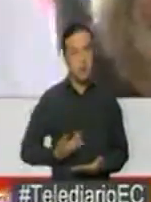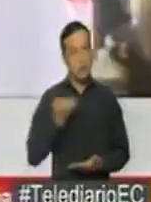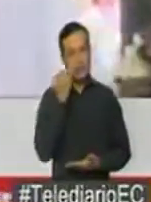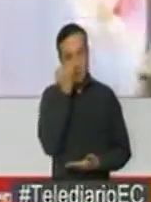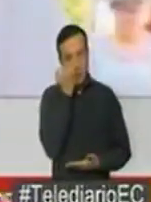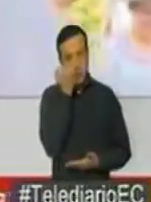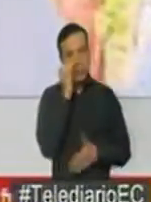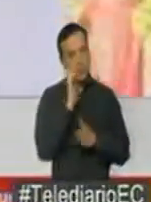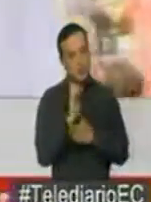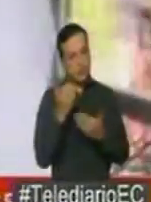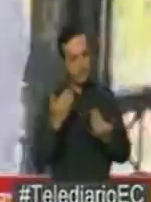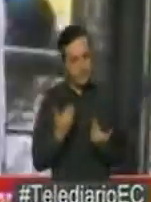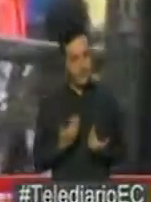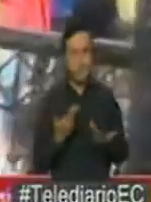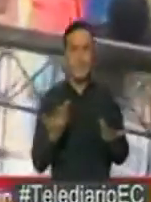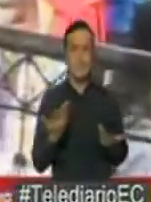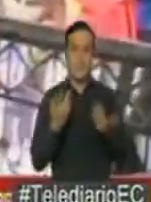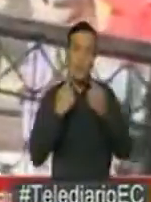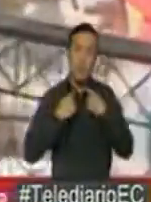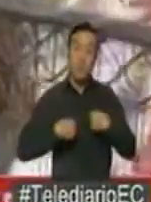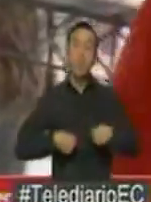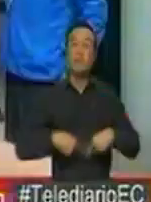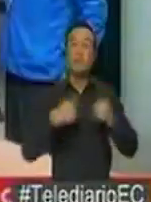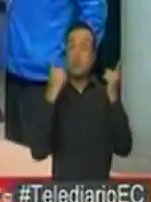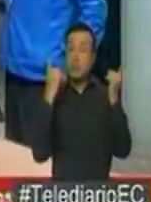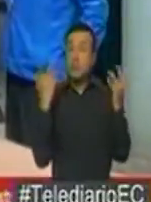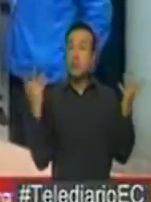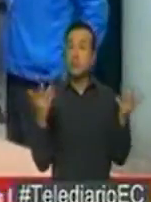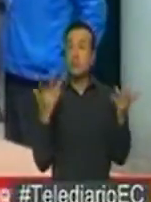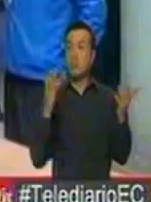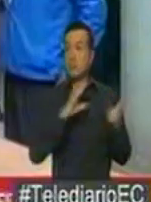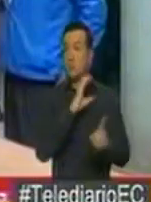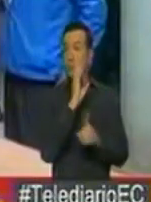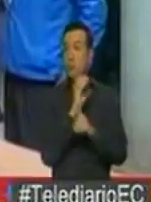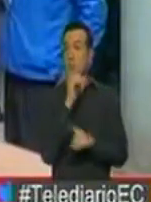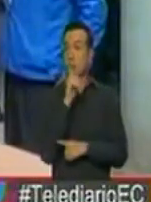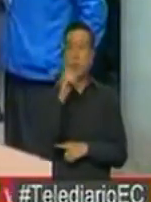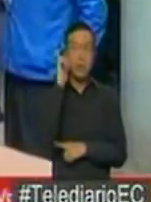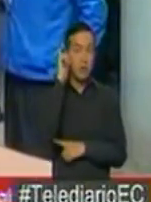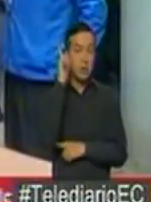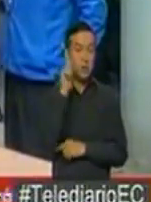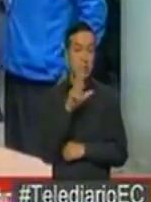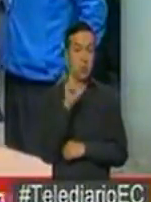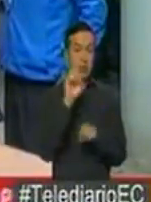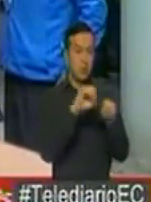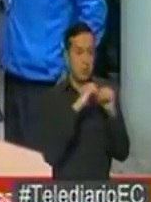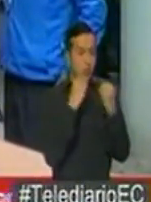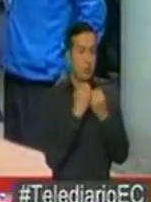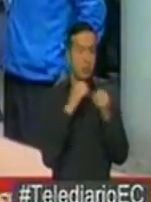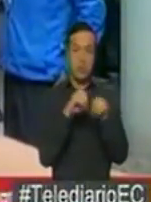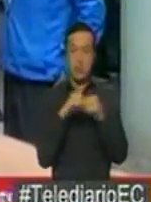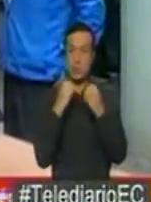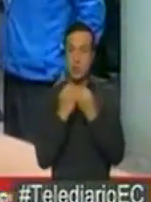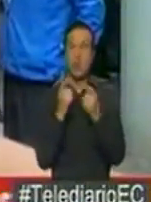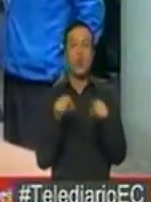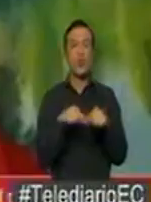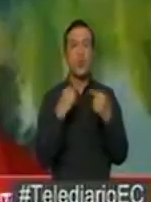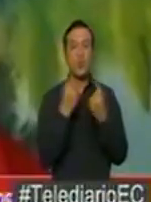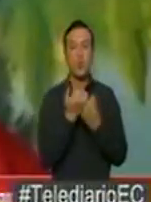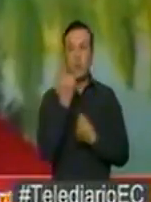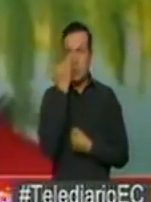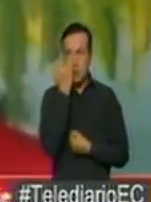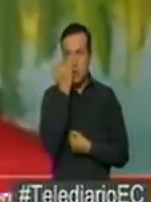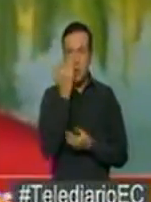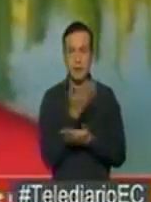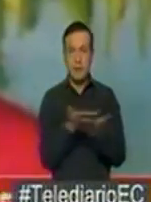Ecuador. Precisamente estas declaraciones de Vargas fueron cuestionadas por líderes de 30 organizaciones de las bases del movimiento indígena